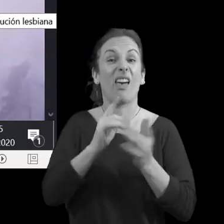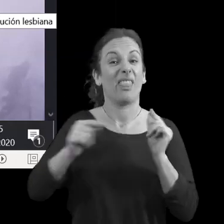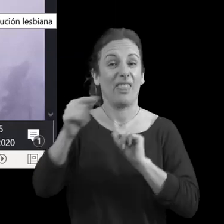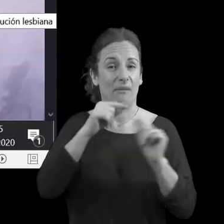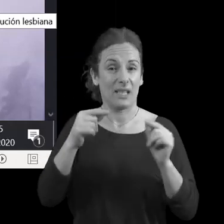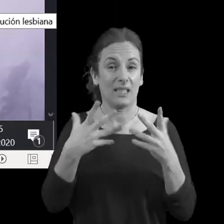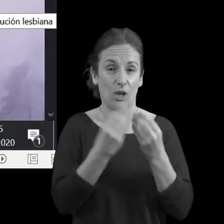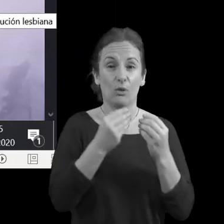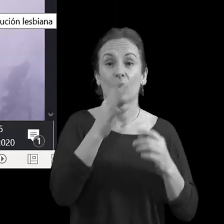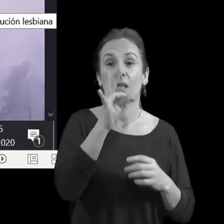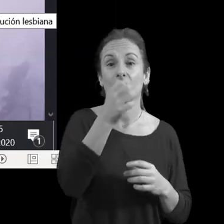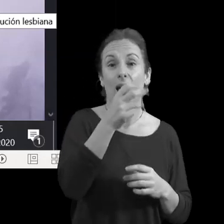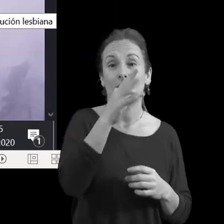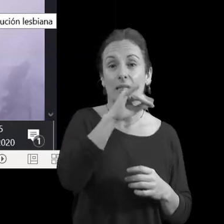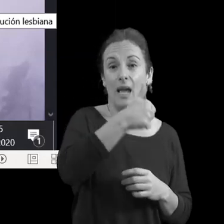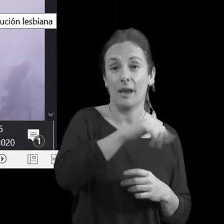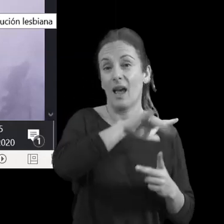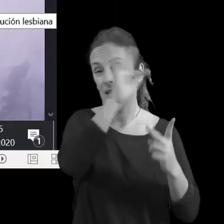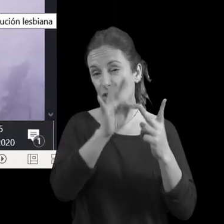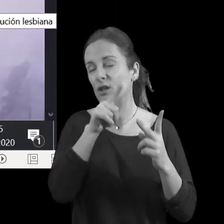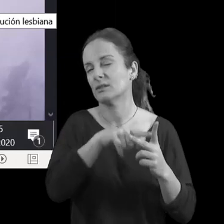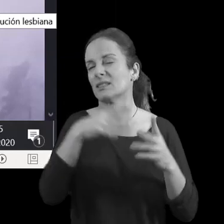Tatiana y con el resto, ¿no?